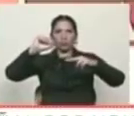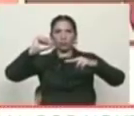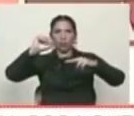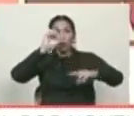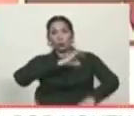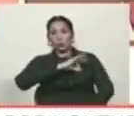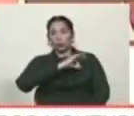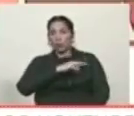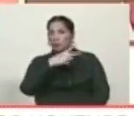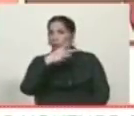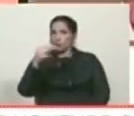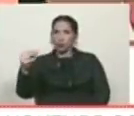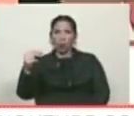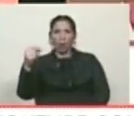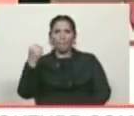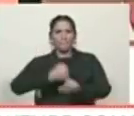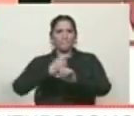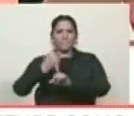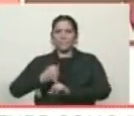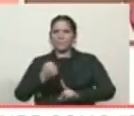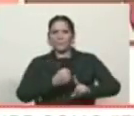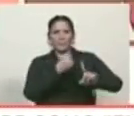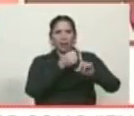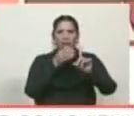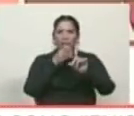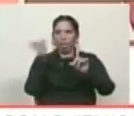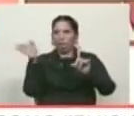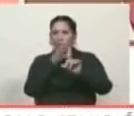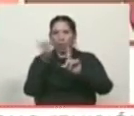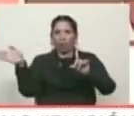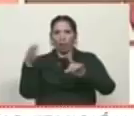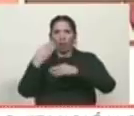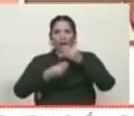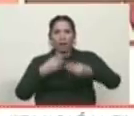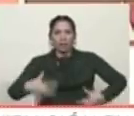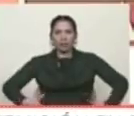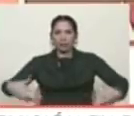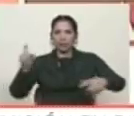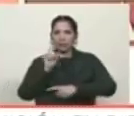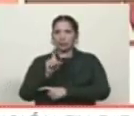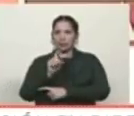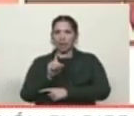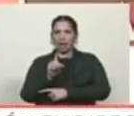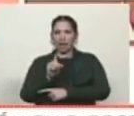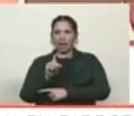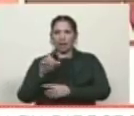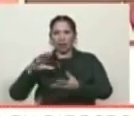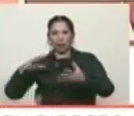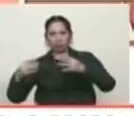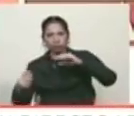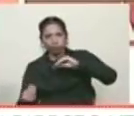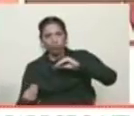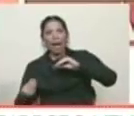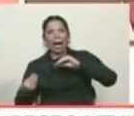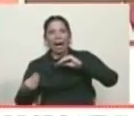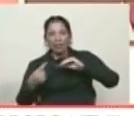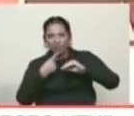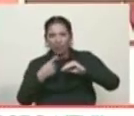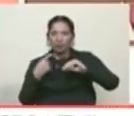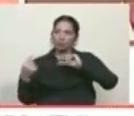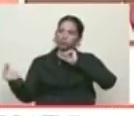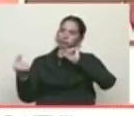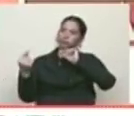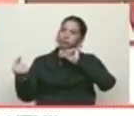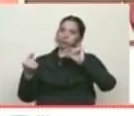socialismo no pelea ni contradice la generación de riqueza necesaria, que al contrario, nos obliga, y es parte del debate que daba hoy